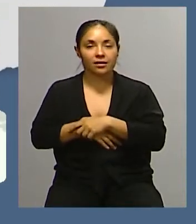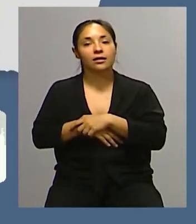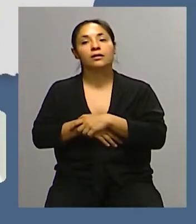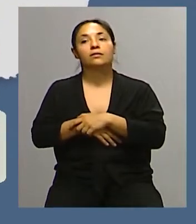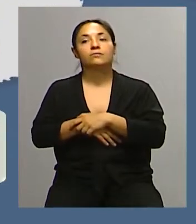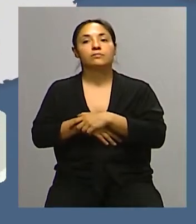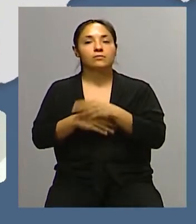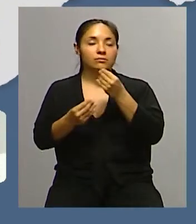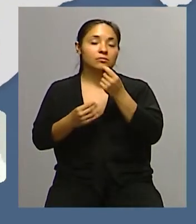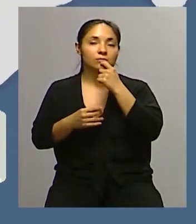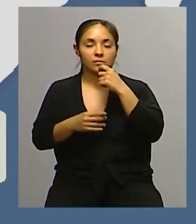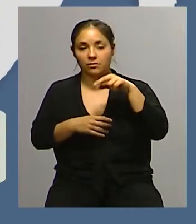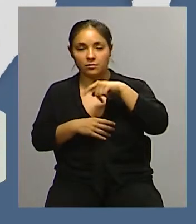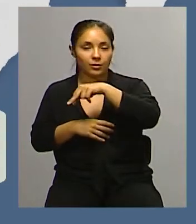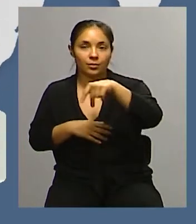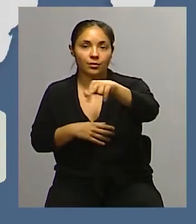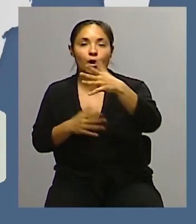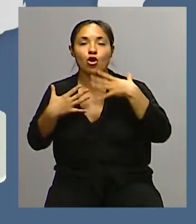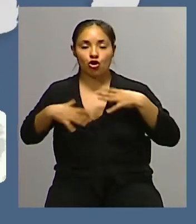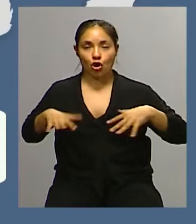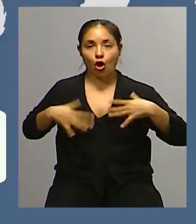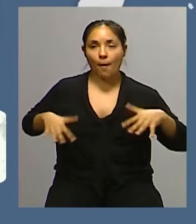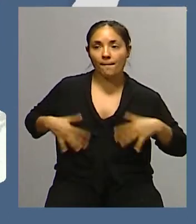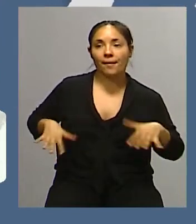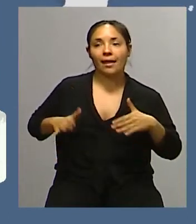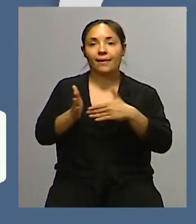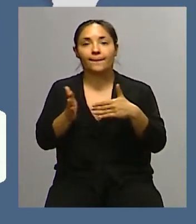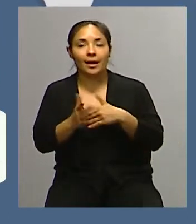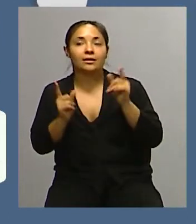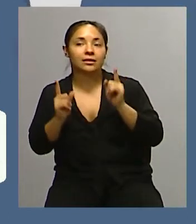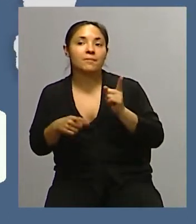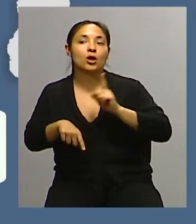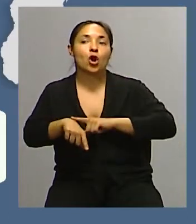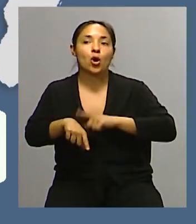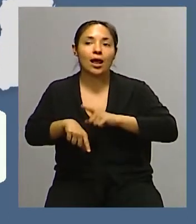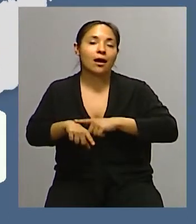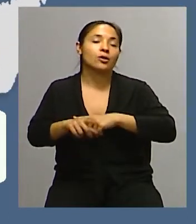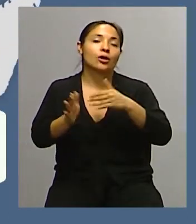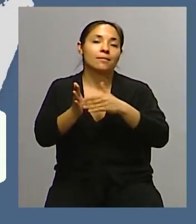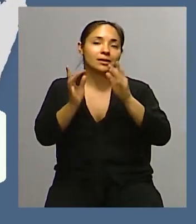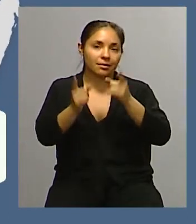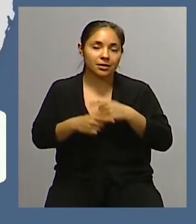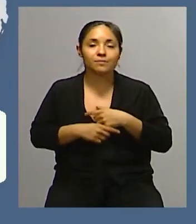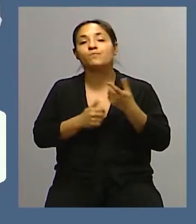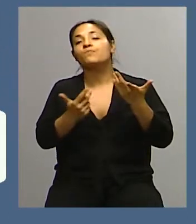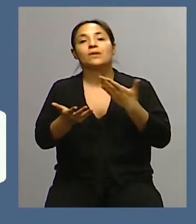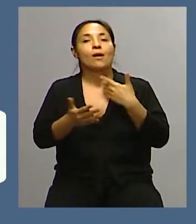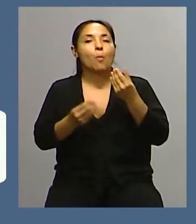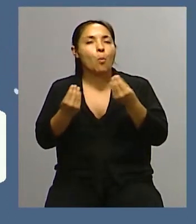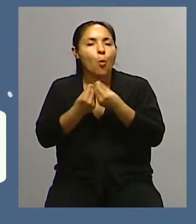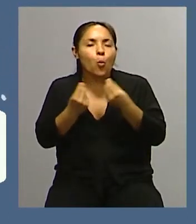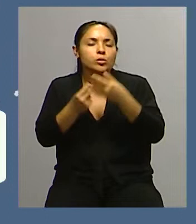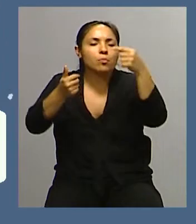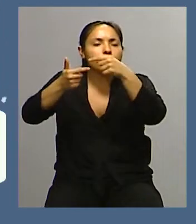poder transitar con determinada vestimenta o a determinados horarios. O sea, hay muchas cuestiones que están siendo observadas en